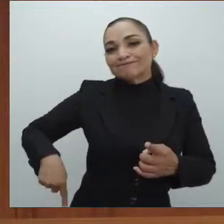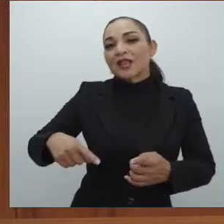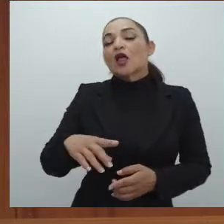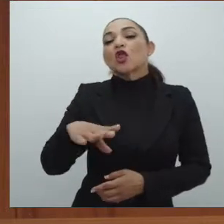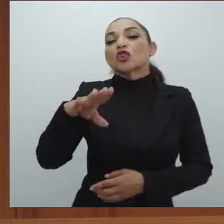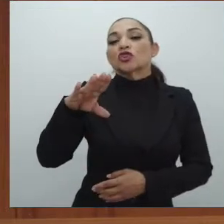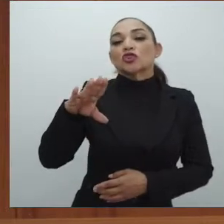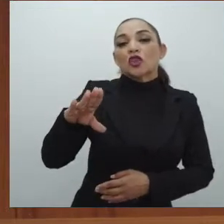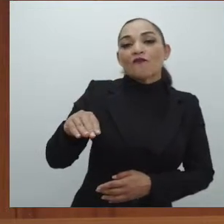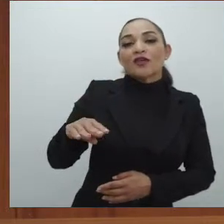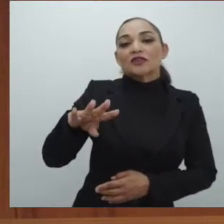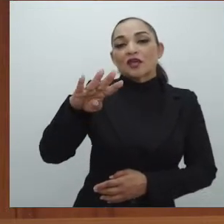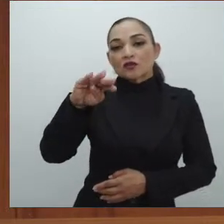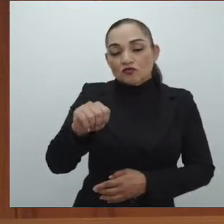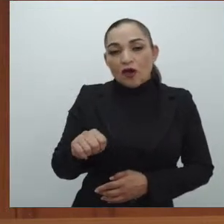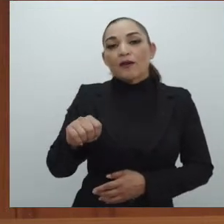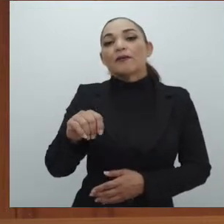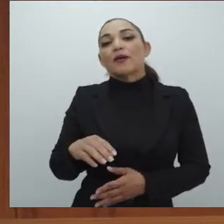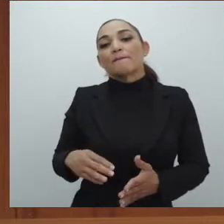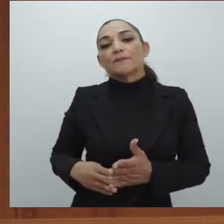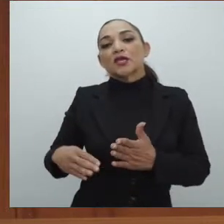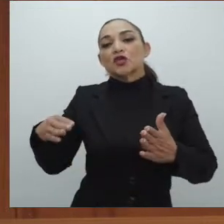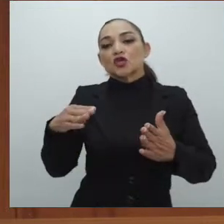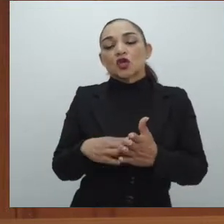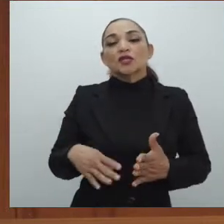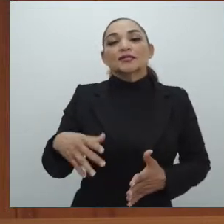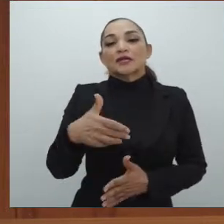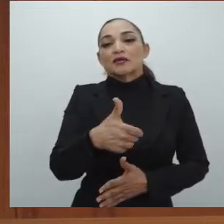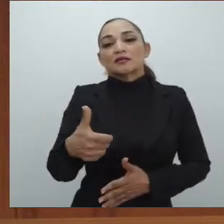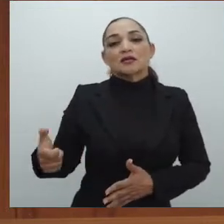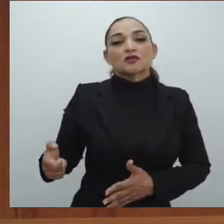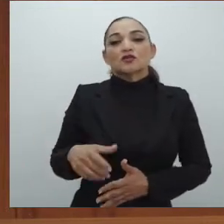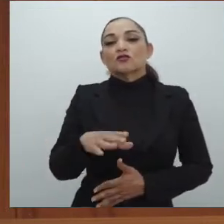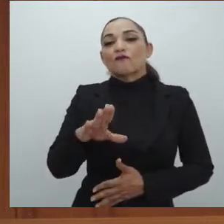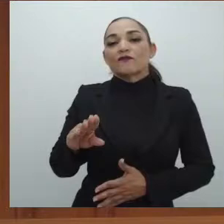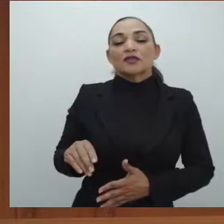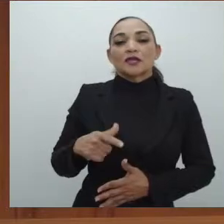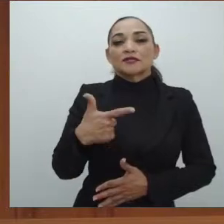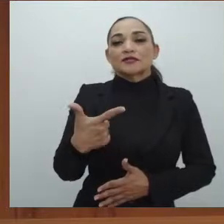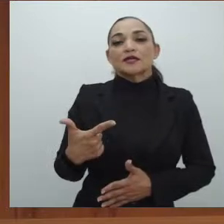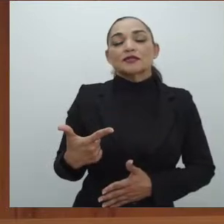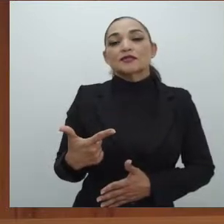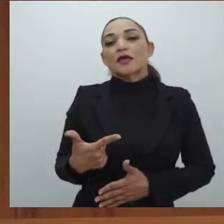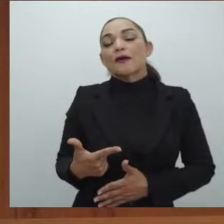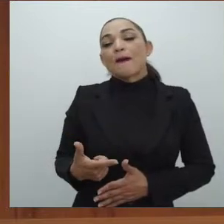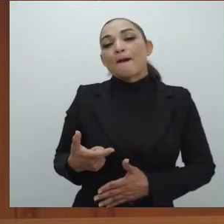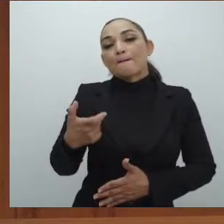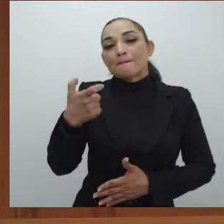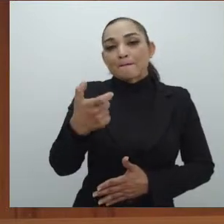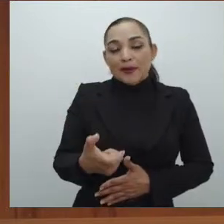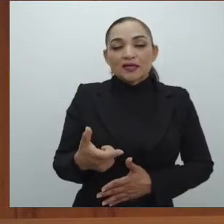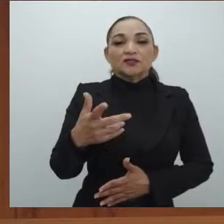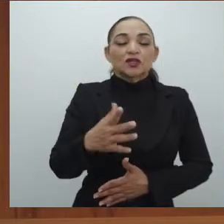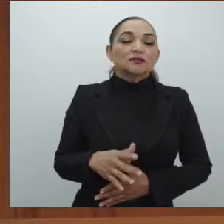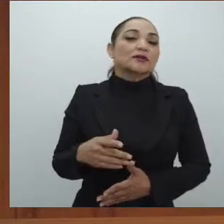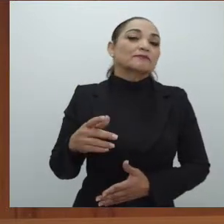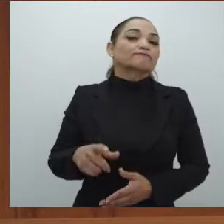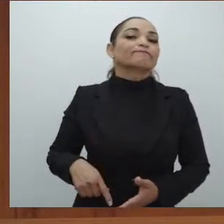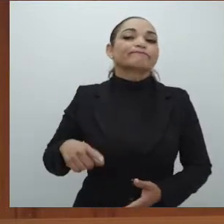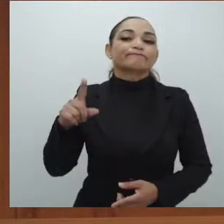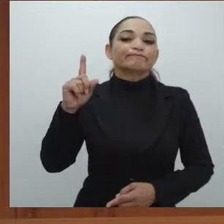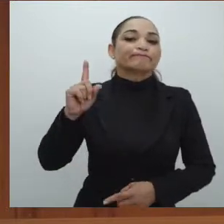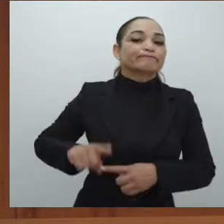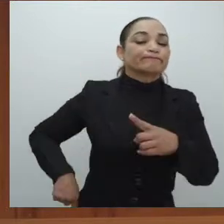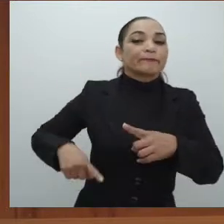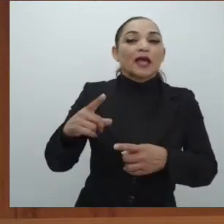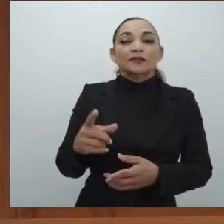99.697.781 pesos, que se le deben de descontar a este